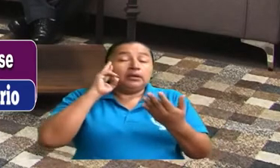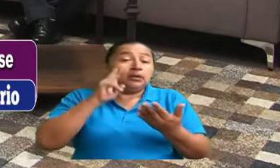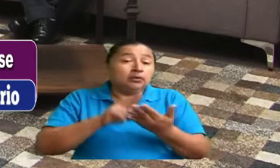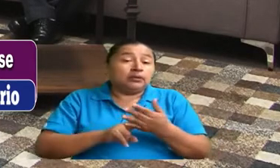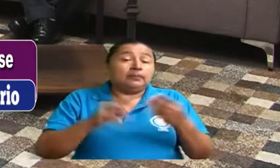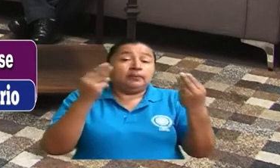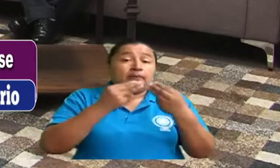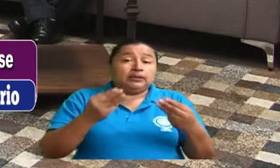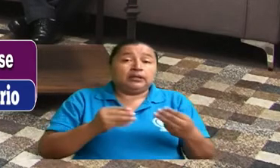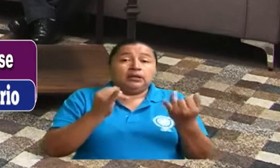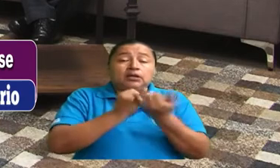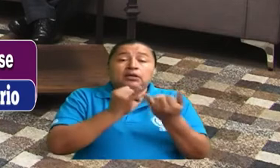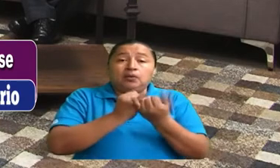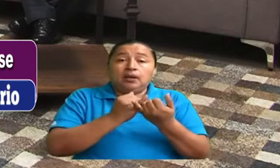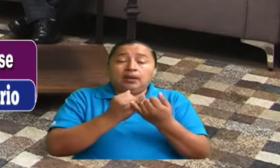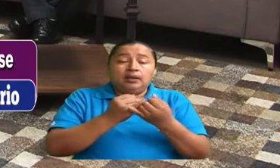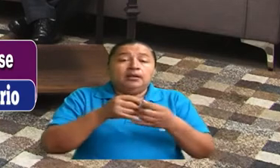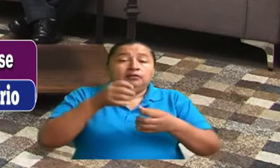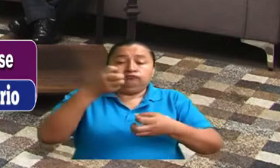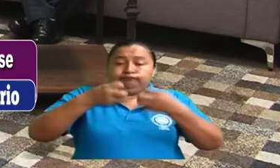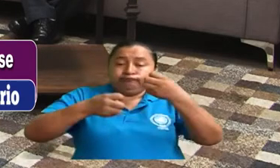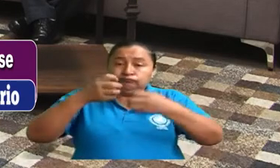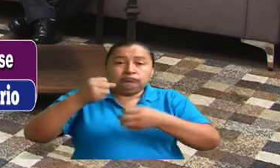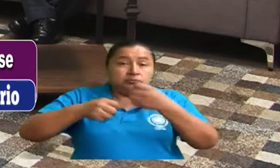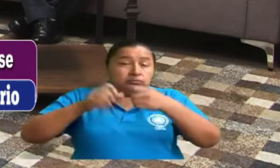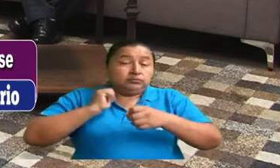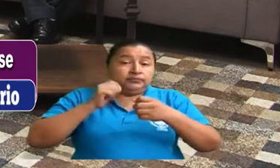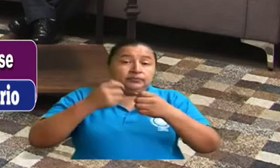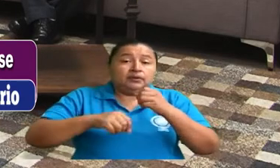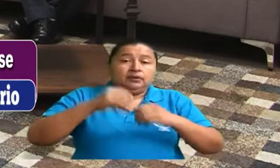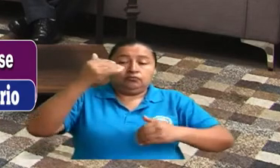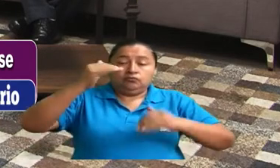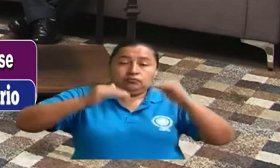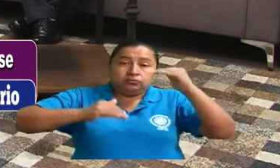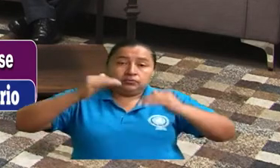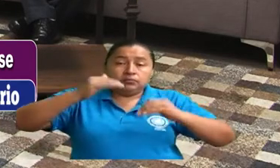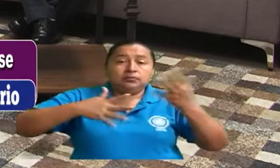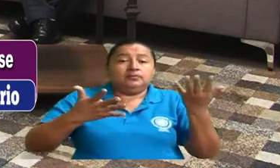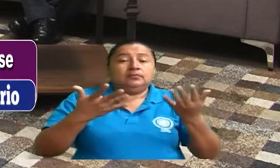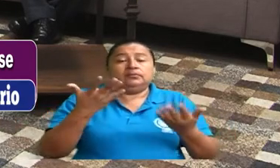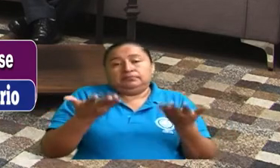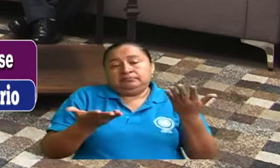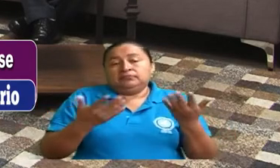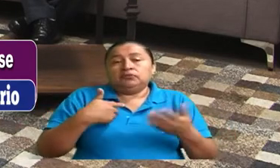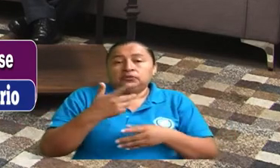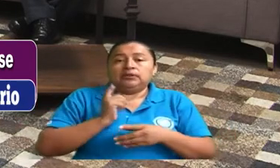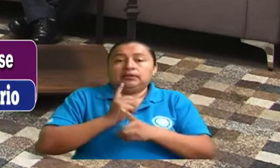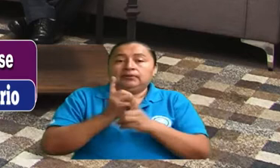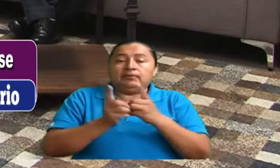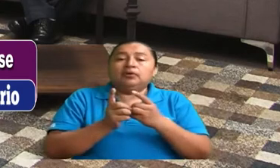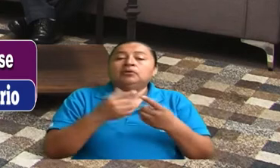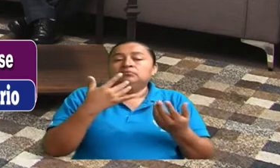materiales son como los pistones de los motores de los vehículos, sube, claro, baja, sube, baja, ya. Entonces, ¿qué es lo que necesitamos aquí? Es